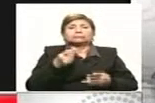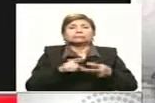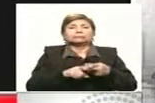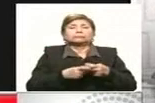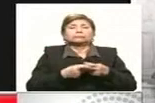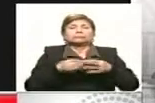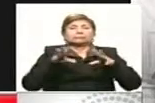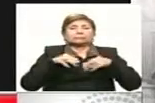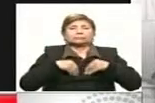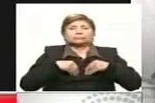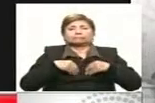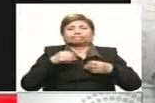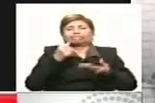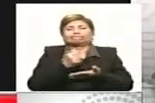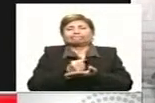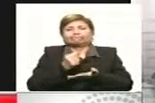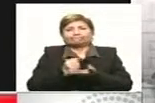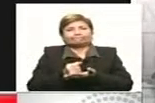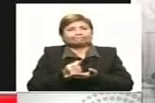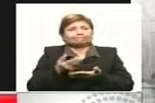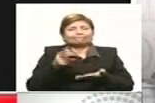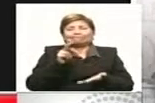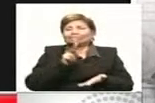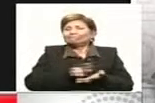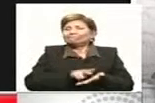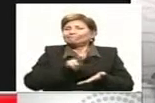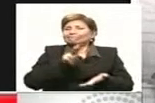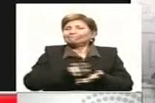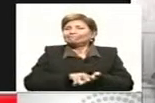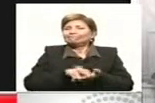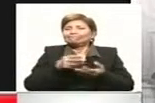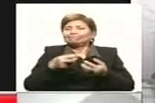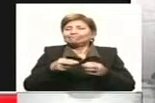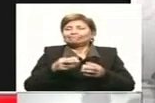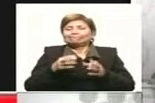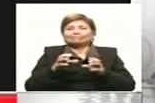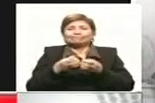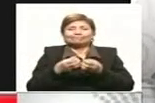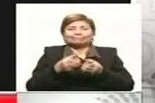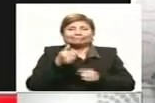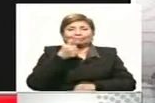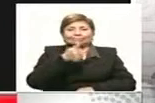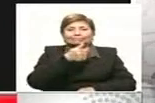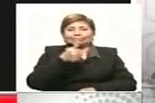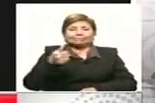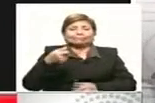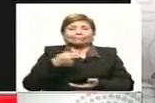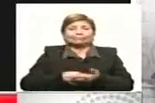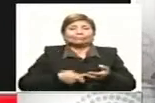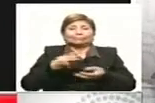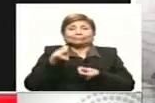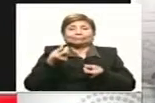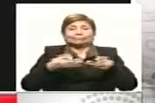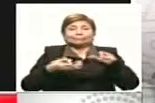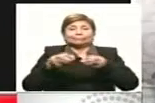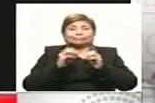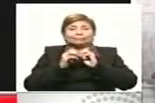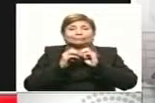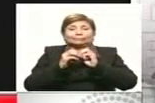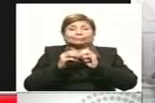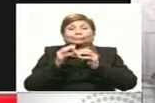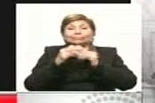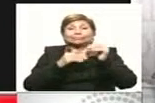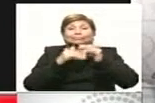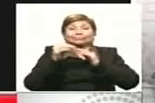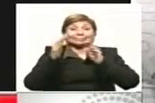están aprobando estos financiamientos. Y eso lo estamos haciendo con priorización, con cargo al propio presupuesto de la Autoridad de Reconstrucción con Cambios. Y